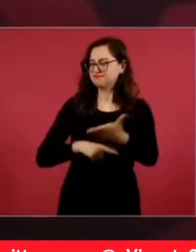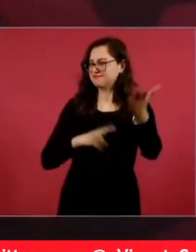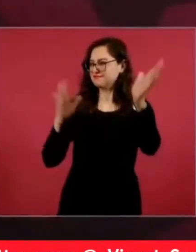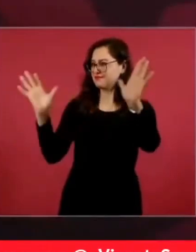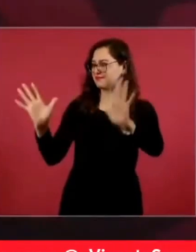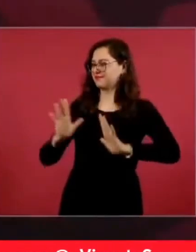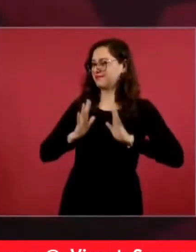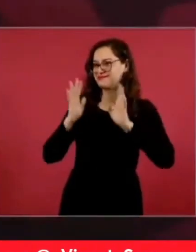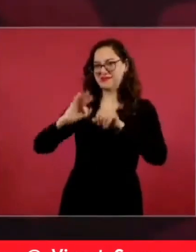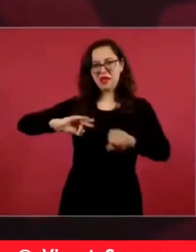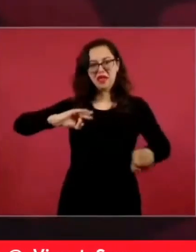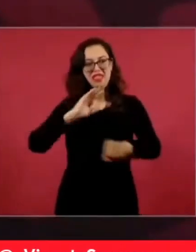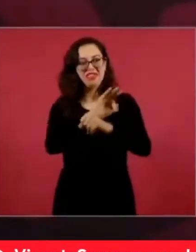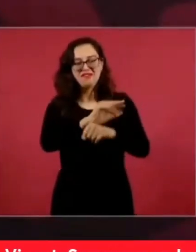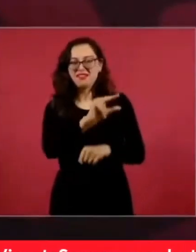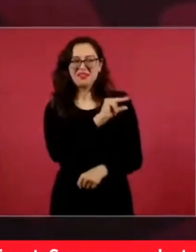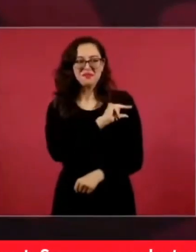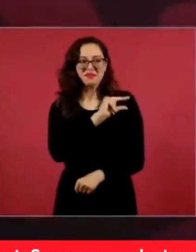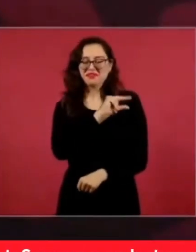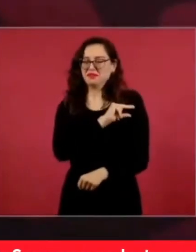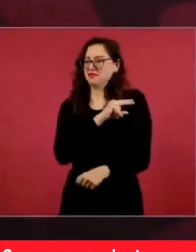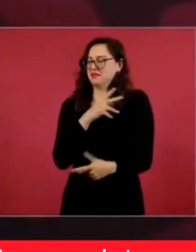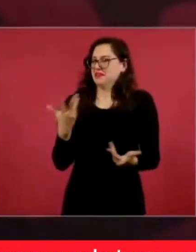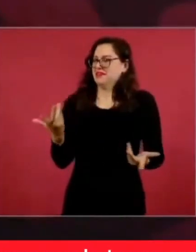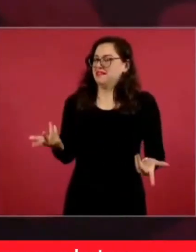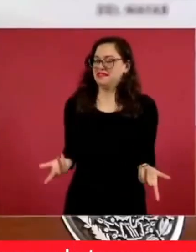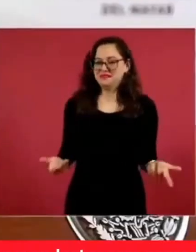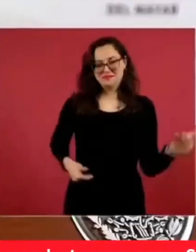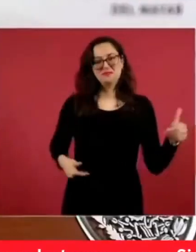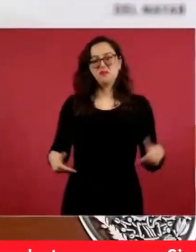para favorecer a las empresas extranjeras